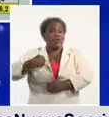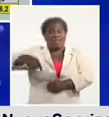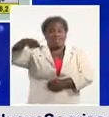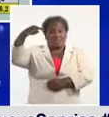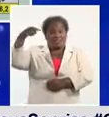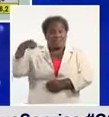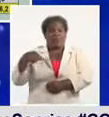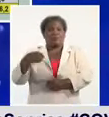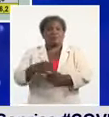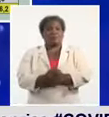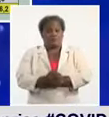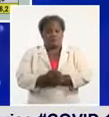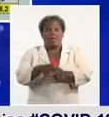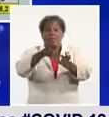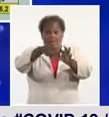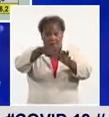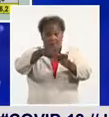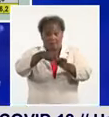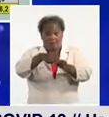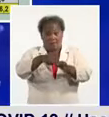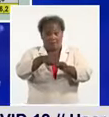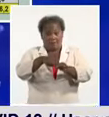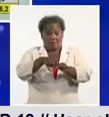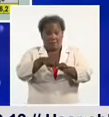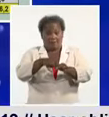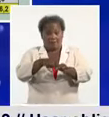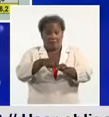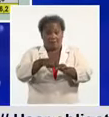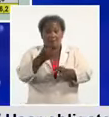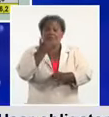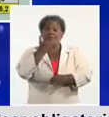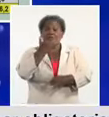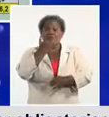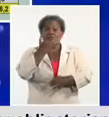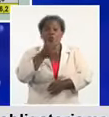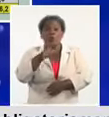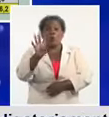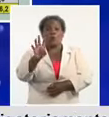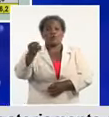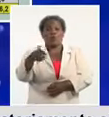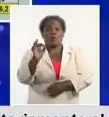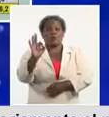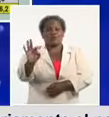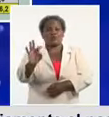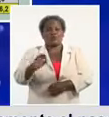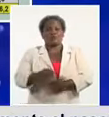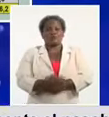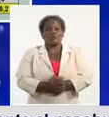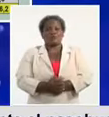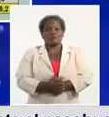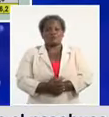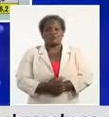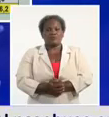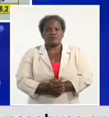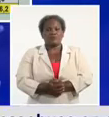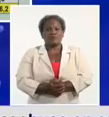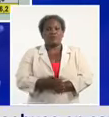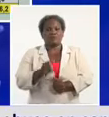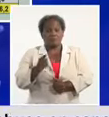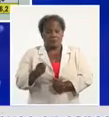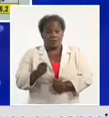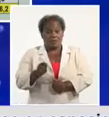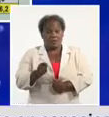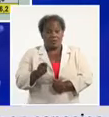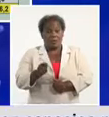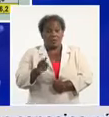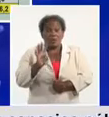municipio especial Isla de la Juventud con una tasa de 4,8 como consecuencia de los 4